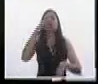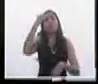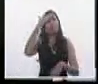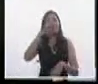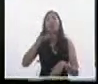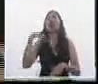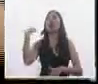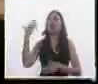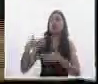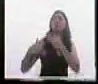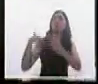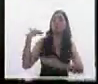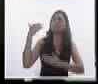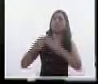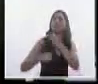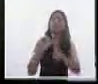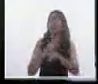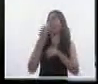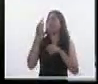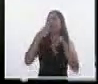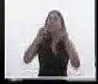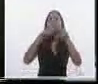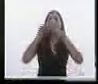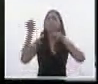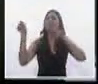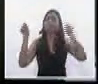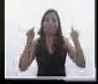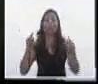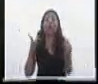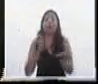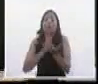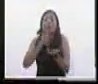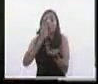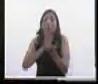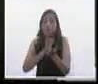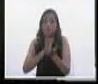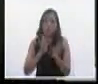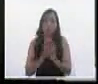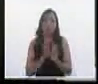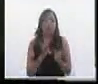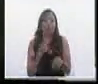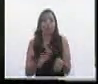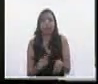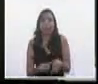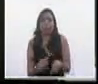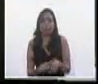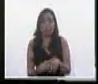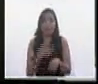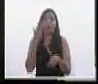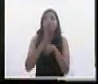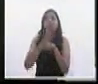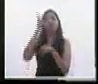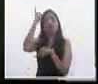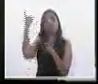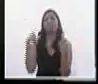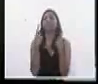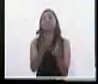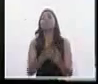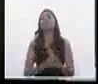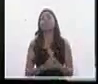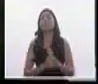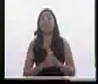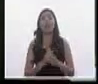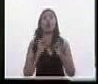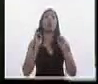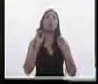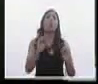años en muchos sectores de la población se piensa la discapacidad como una enfermedad Como un castigo divino como